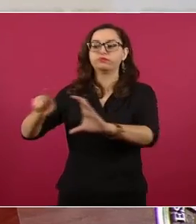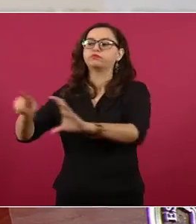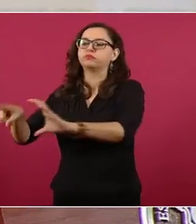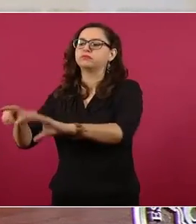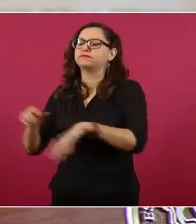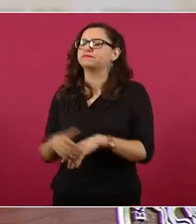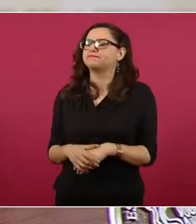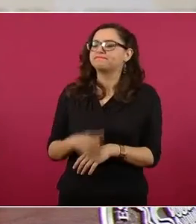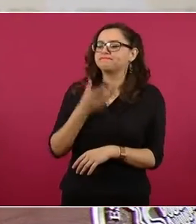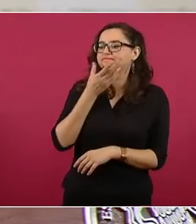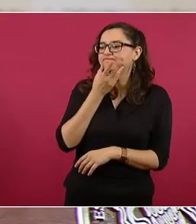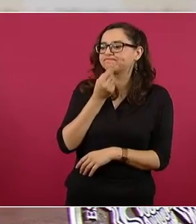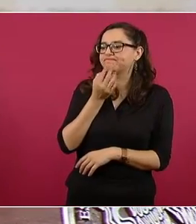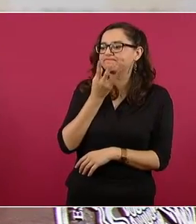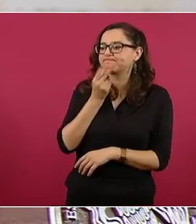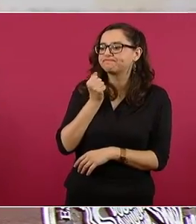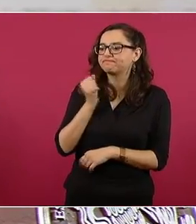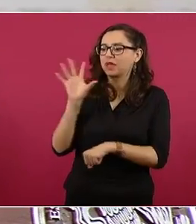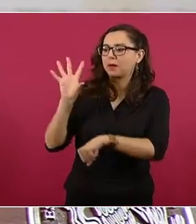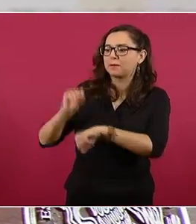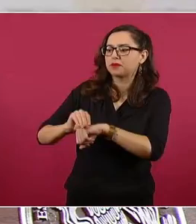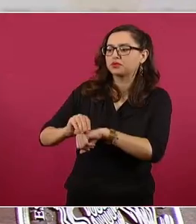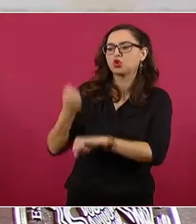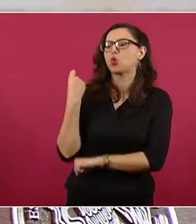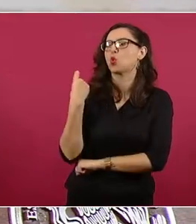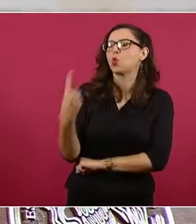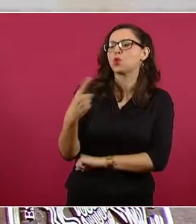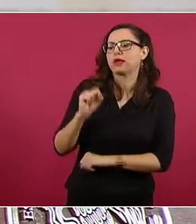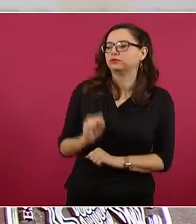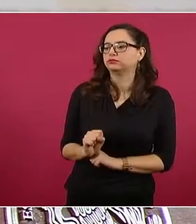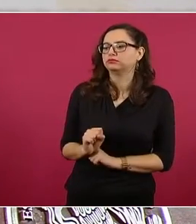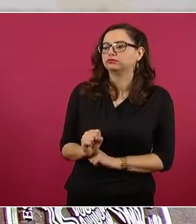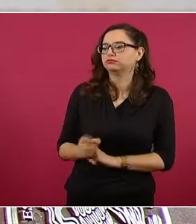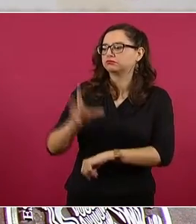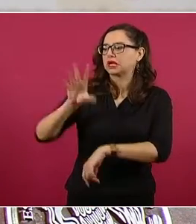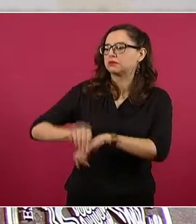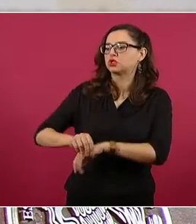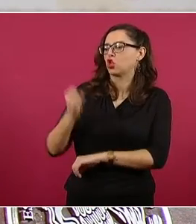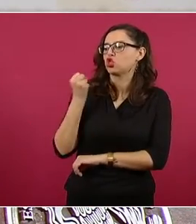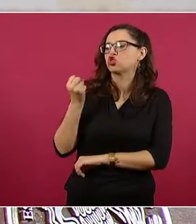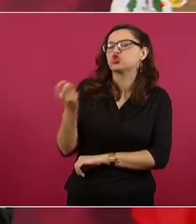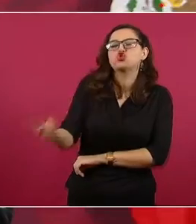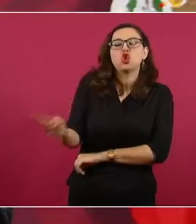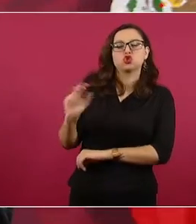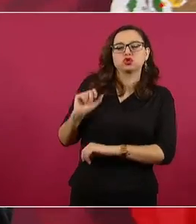posibilidad de que utilizaran 1, 2,